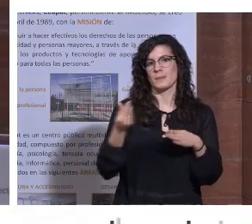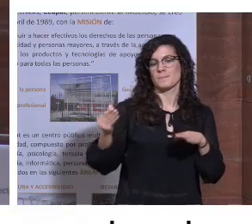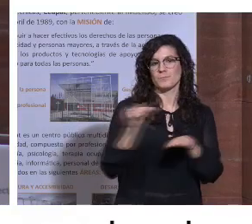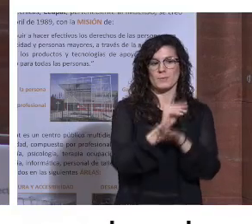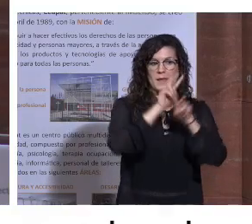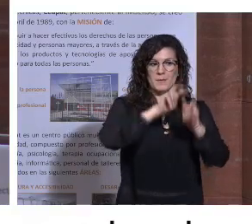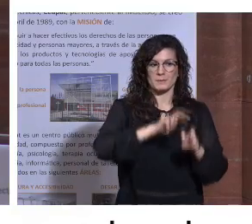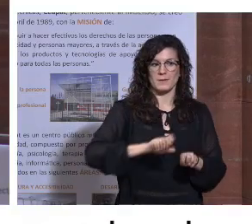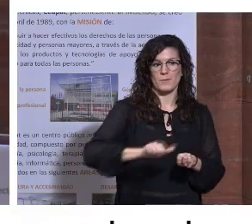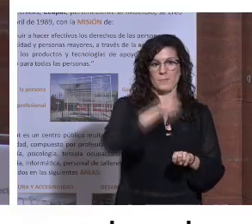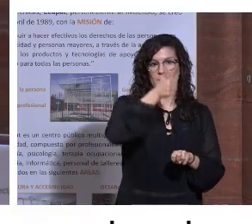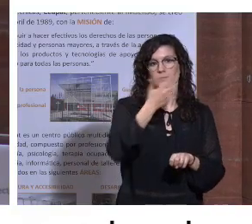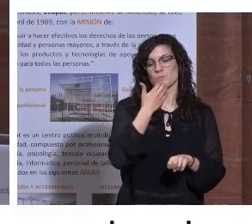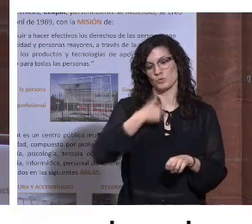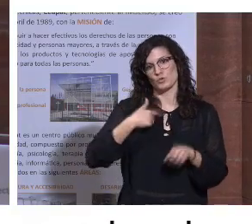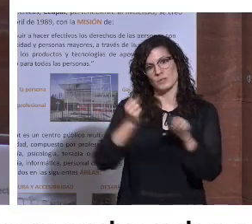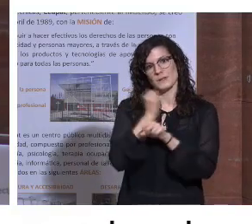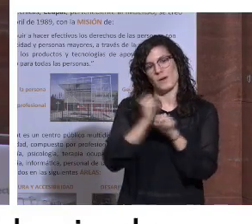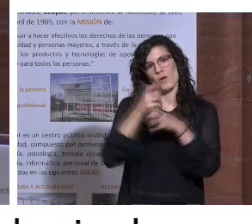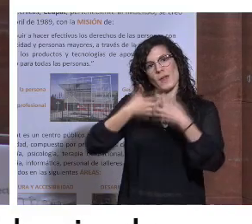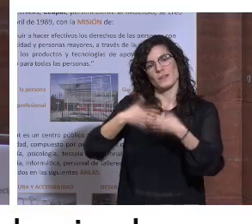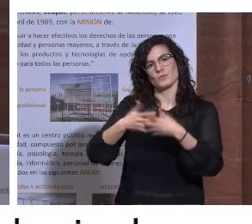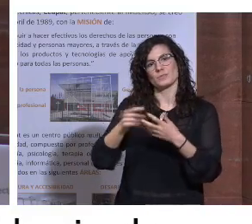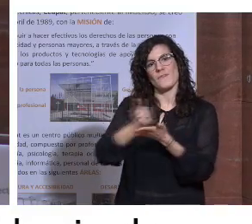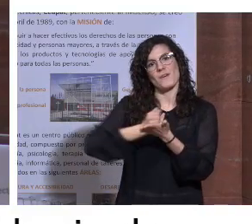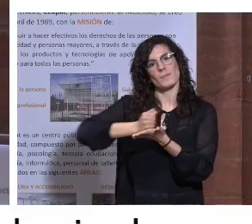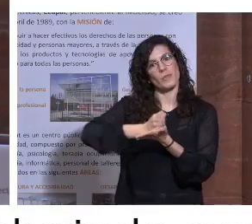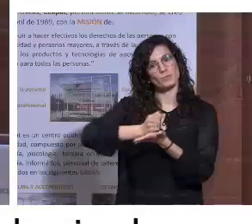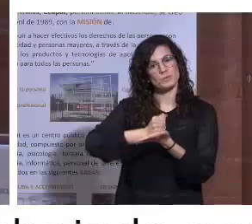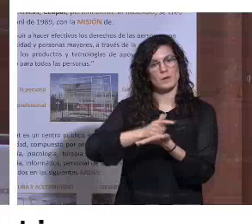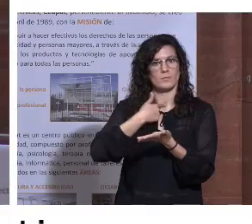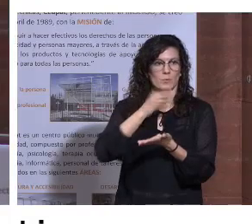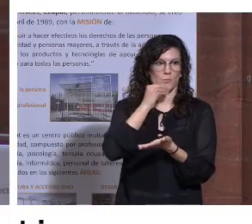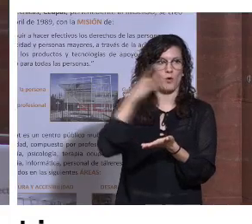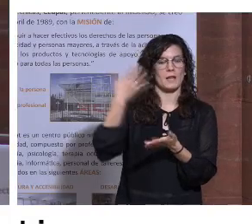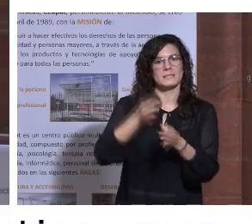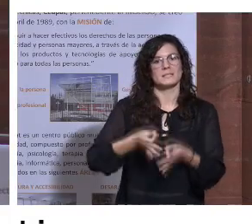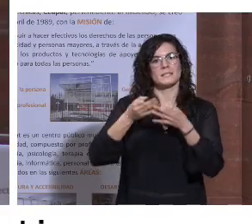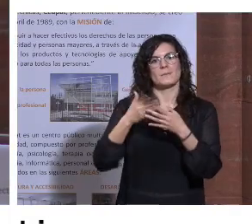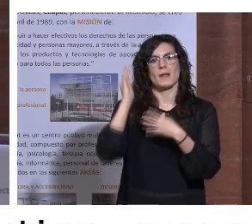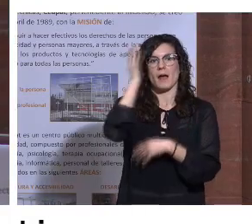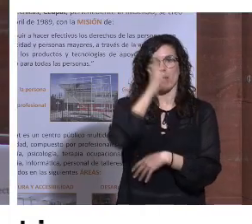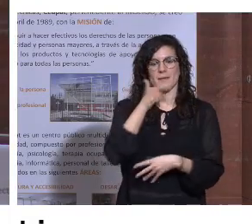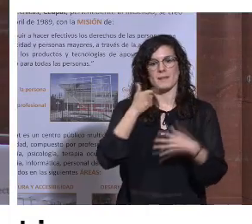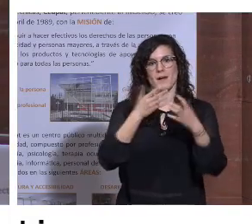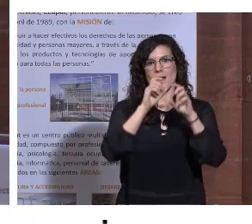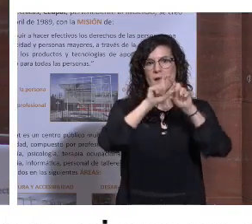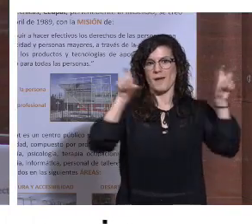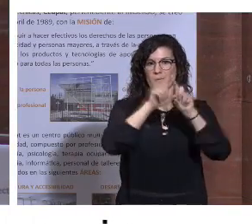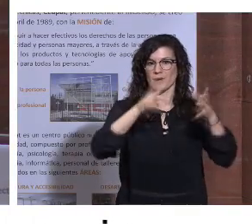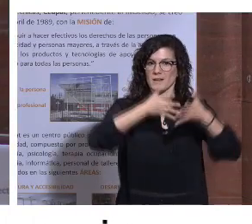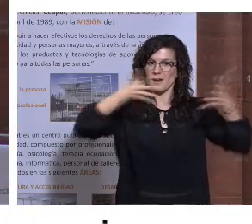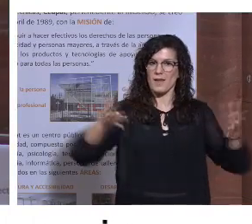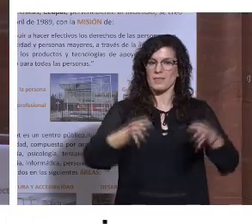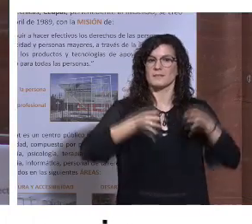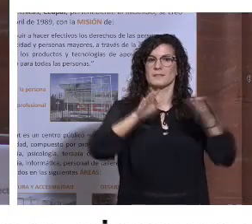en la industria farmacéutica, pues claro que me gustaría que no sean siempre las multinacionales americanas las que nos